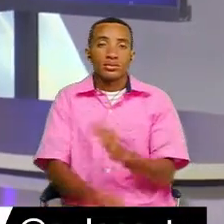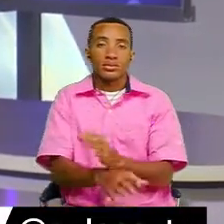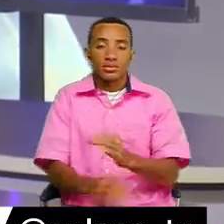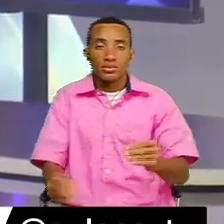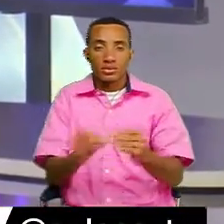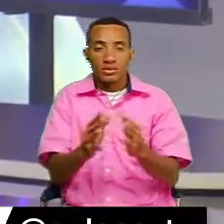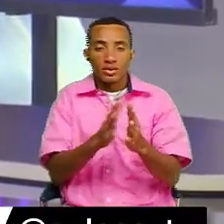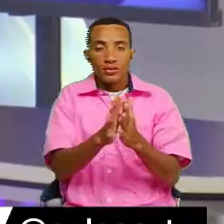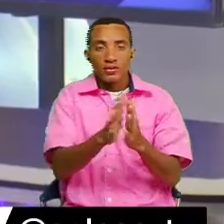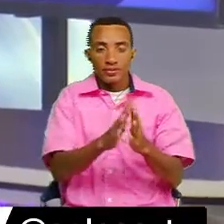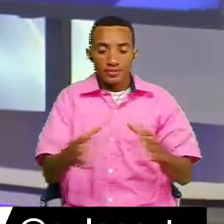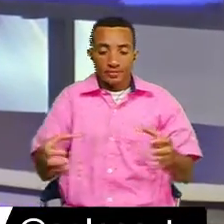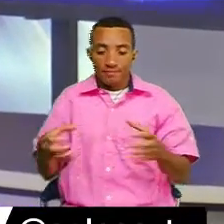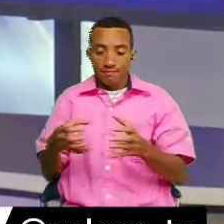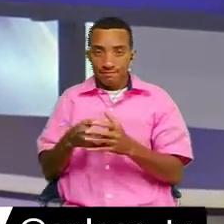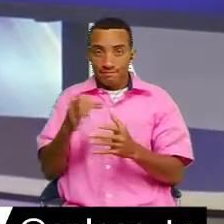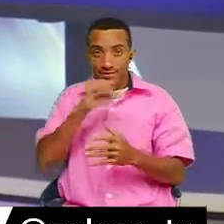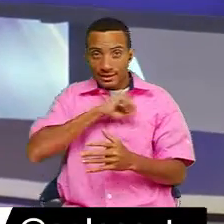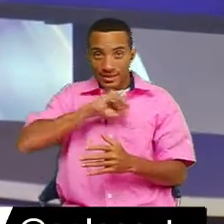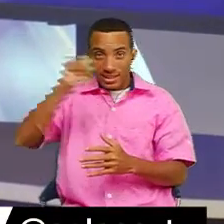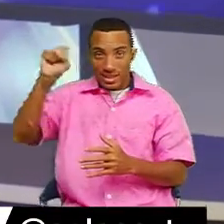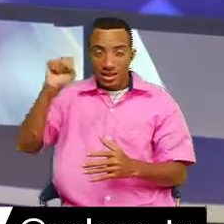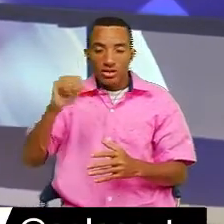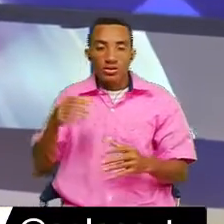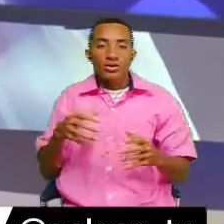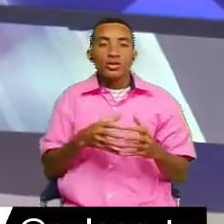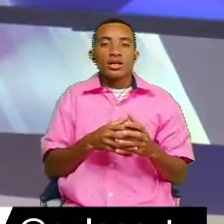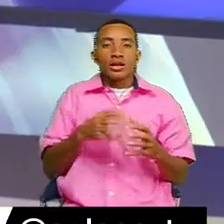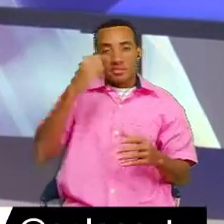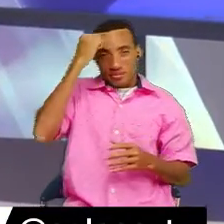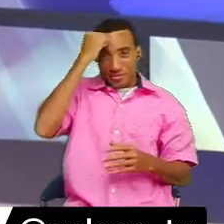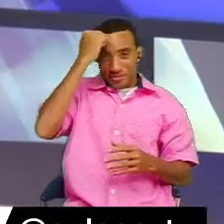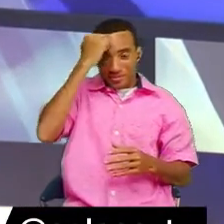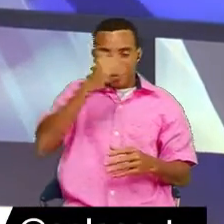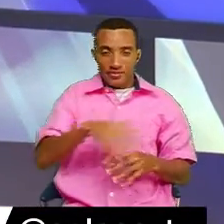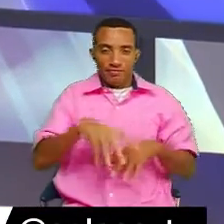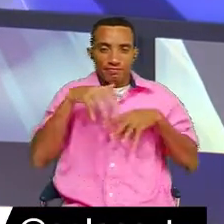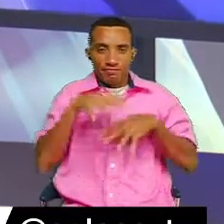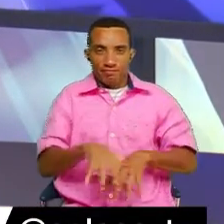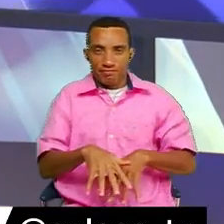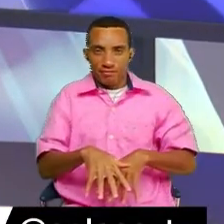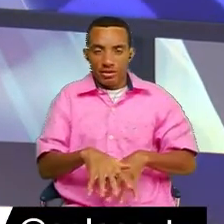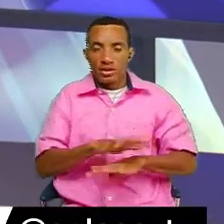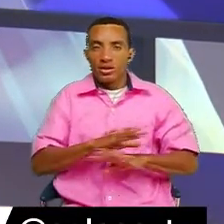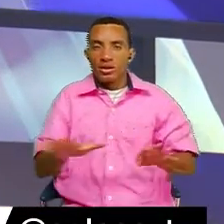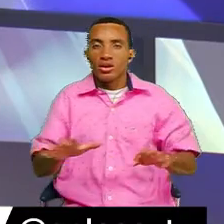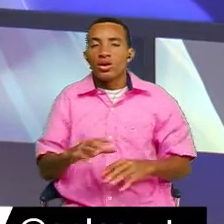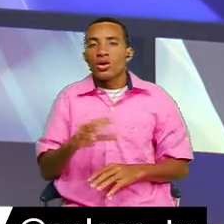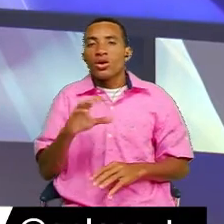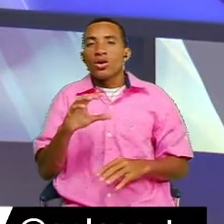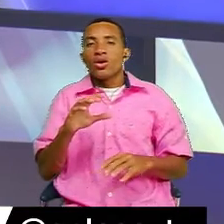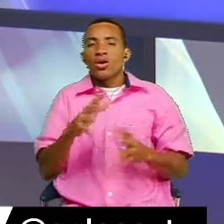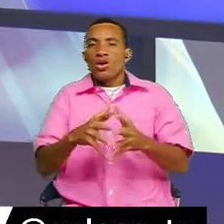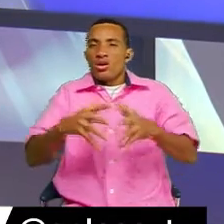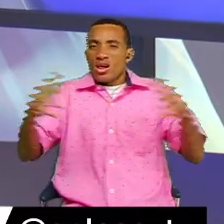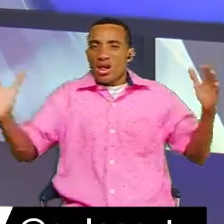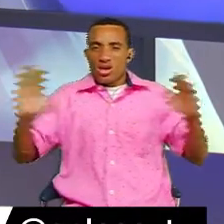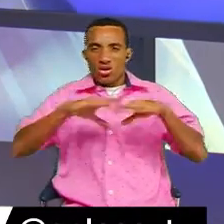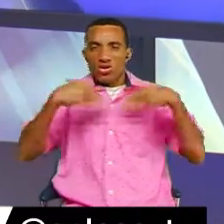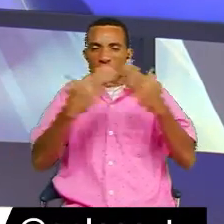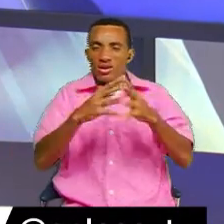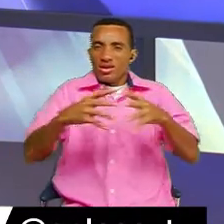El Sindicato de Educadores realiza a esta hora un plantón en la vía de acceso al megacolegio Juan Francisco Sarasti. Carol Sarmiento nos amplía